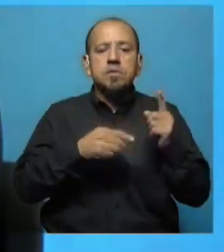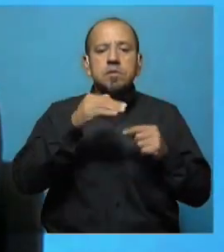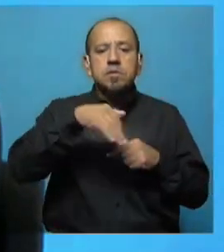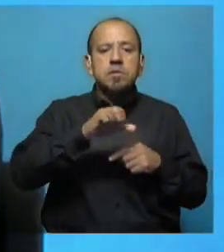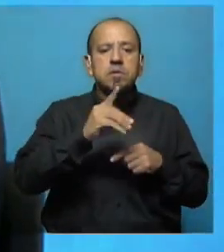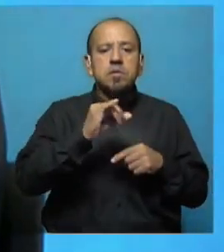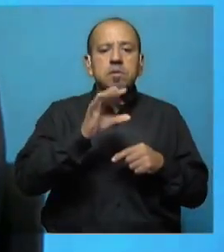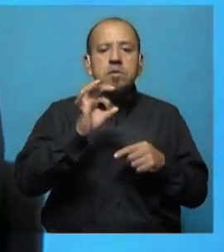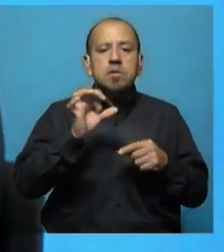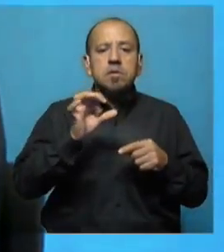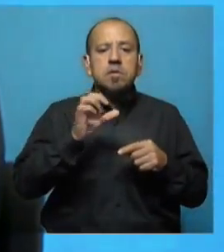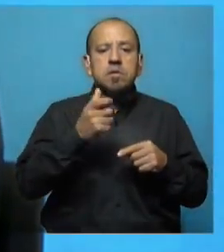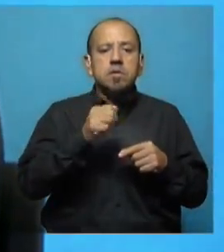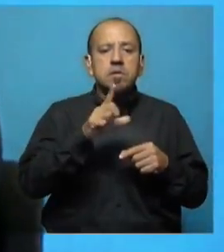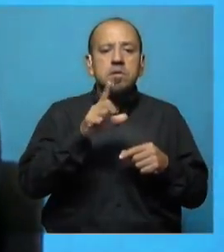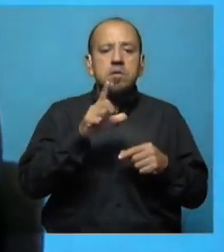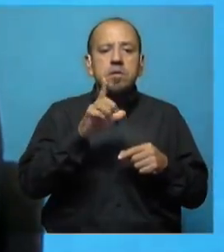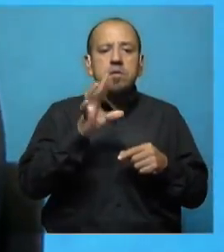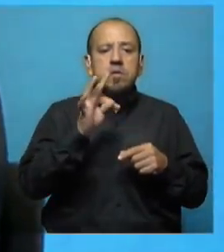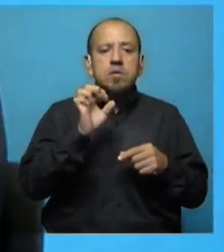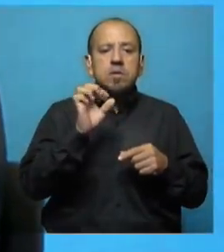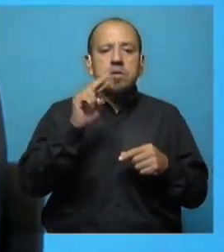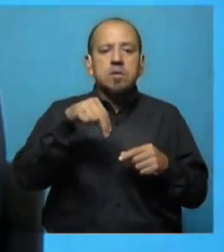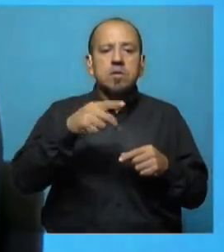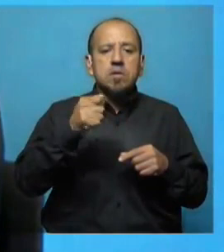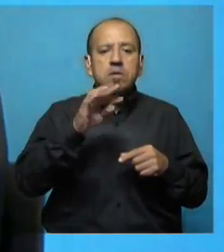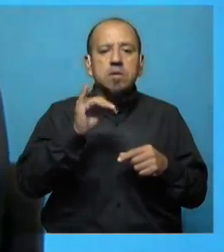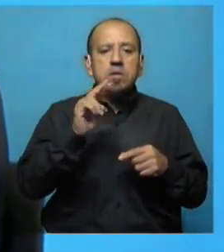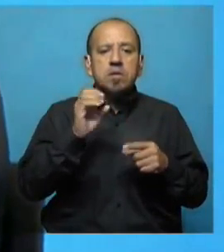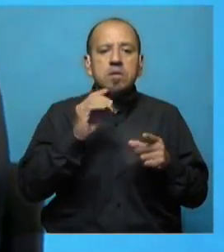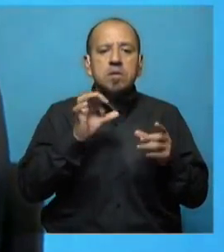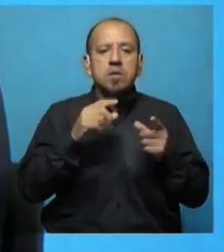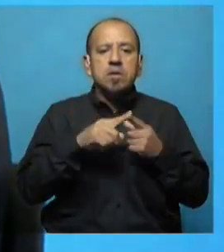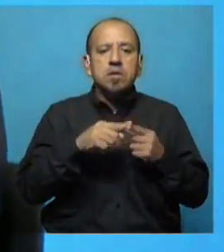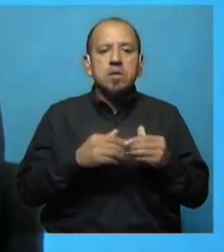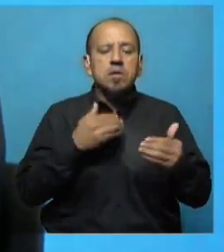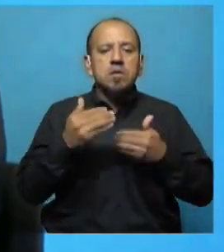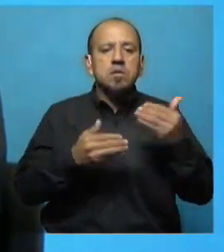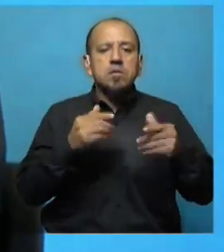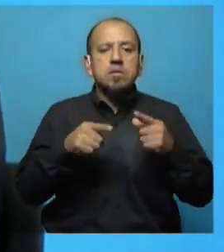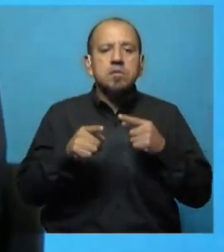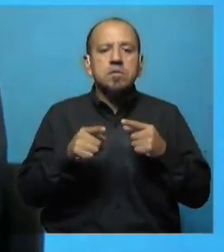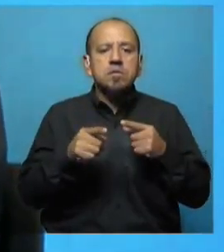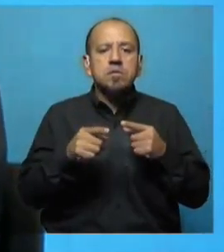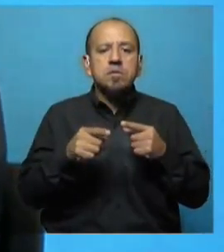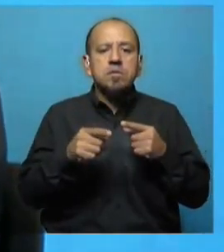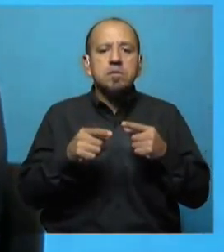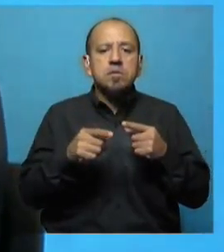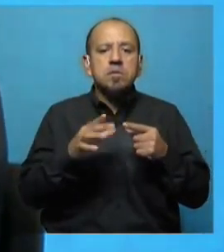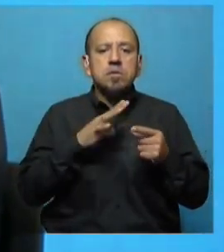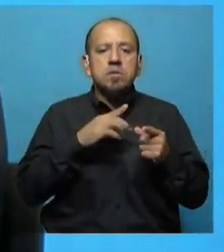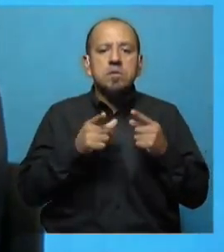a los a los oficiales o a los canales oficiales que vienen ganando este terreno en particular este